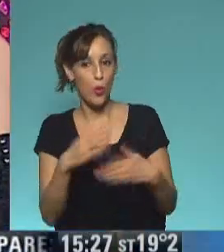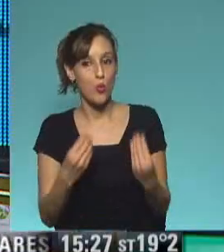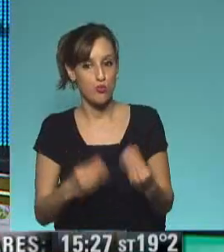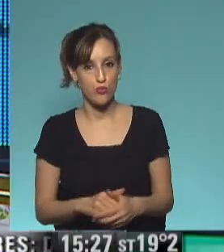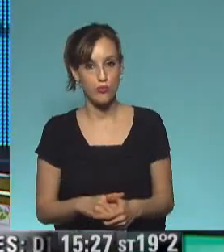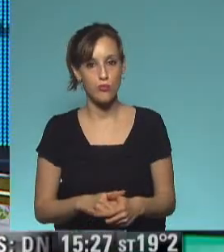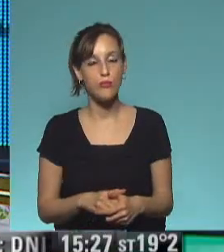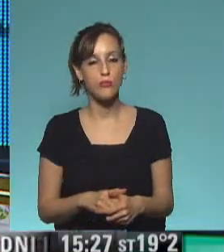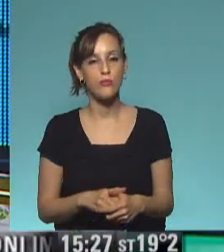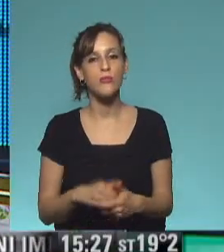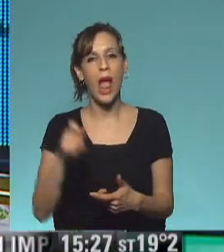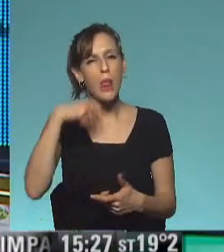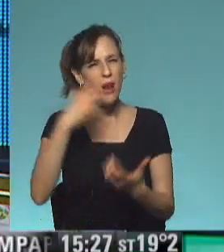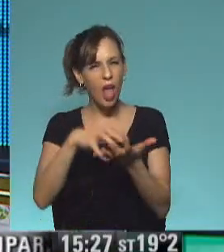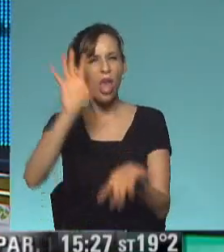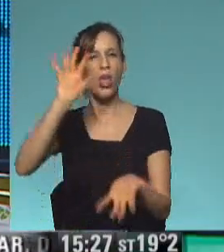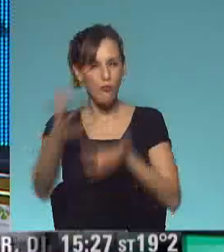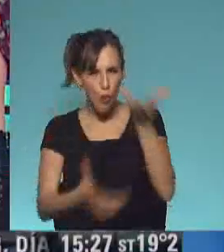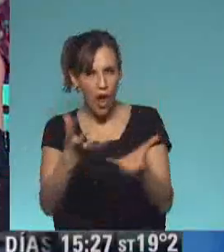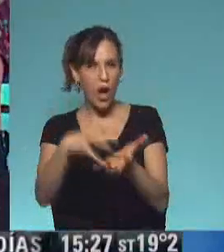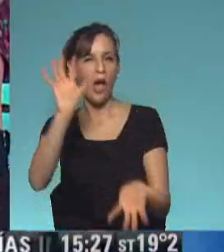Cola del Dragón. Claro, bueno, viene de la tradición.